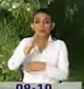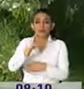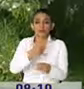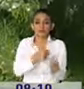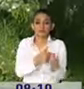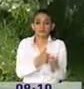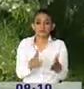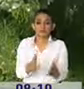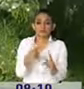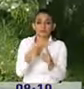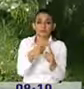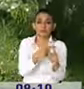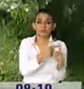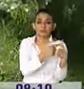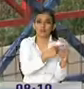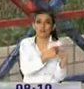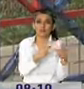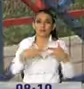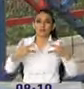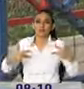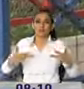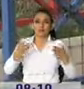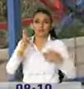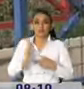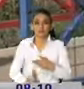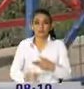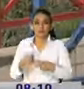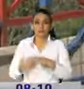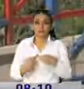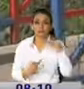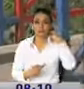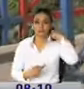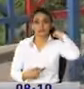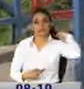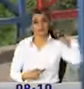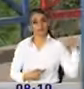cementerio de Tío Gallo, sur de Quito. Informó Priscila Cadena.